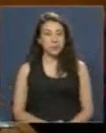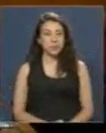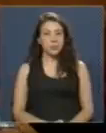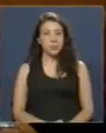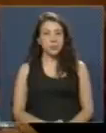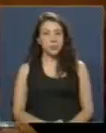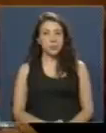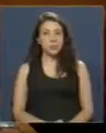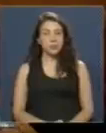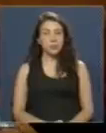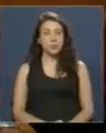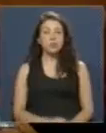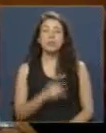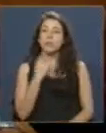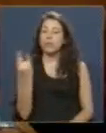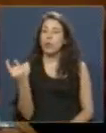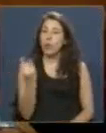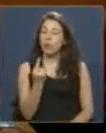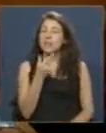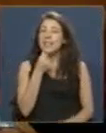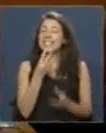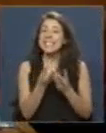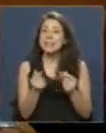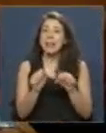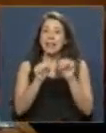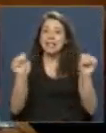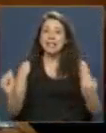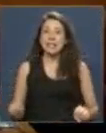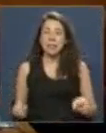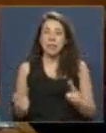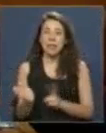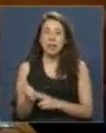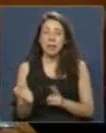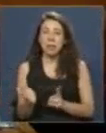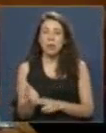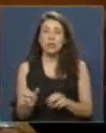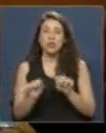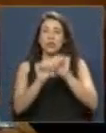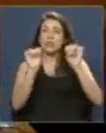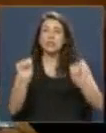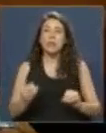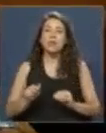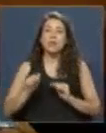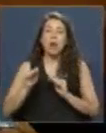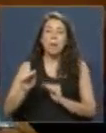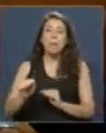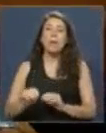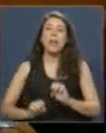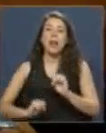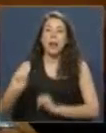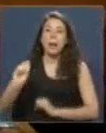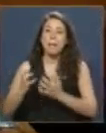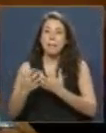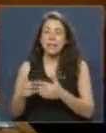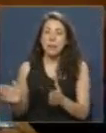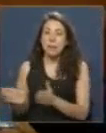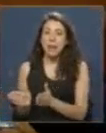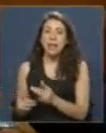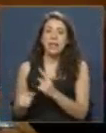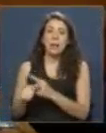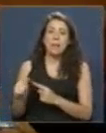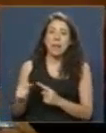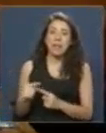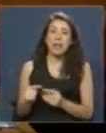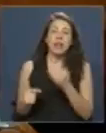presidente, se hace urgente simplificar el sistema tributario, un sistema que favorezca a los pequeños y medianos empresarios